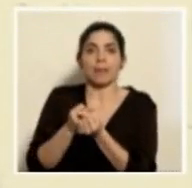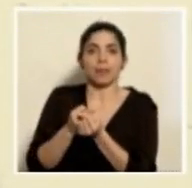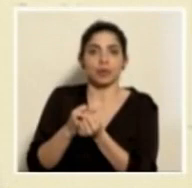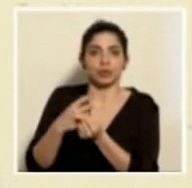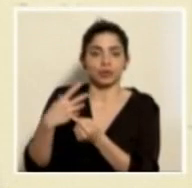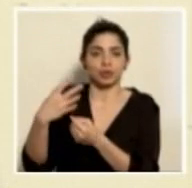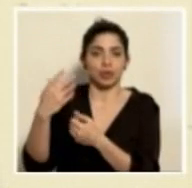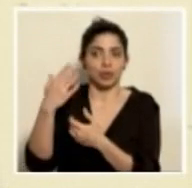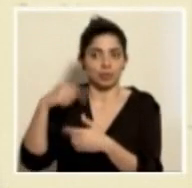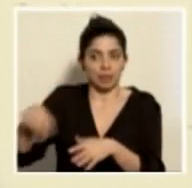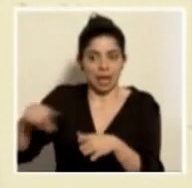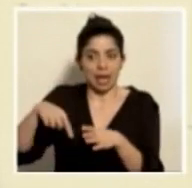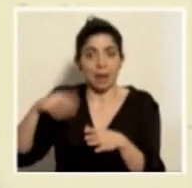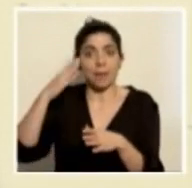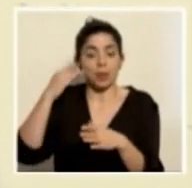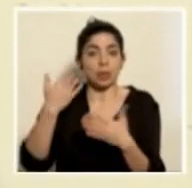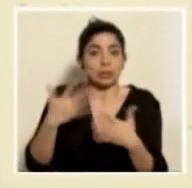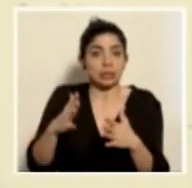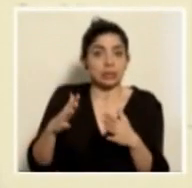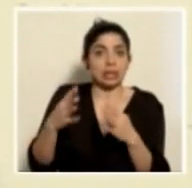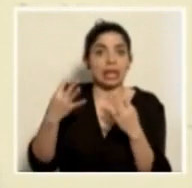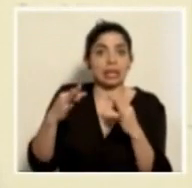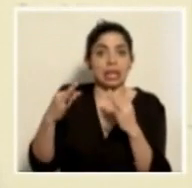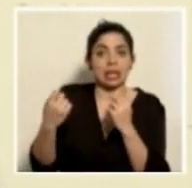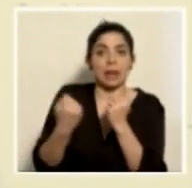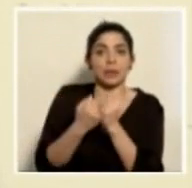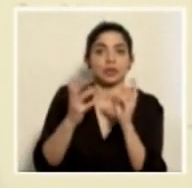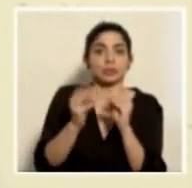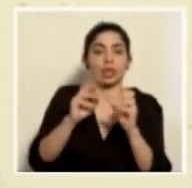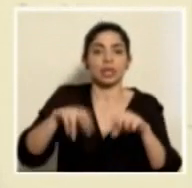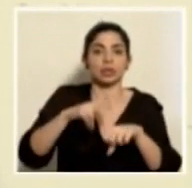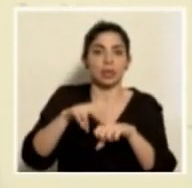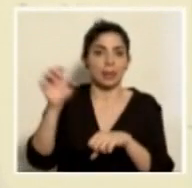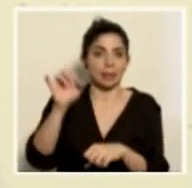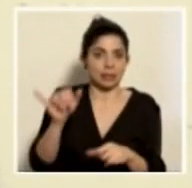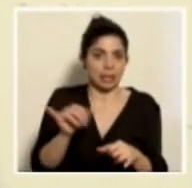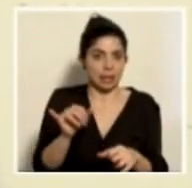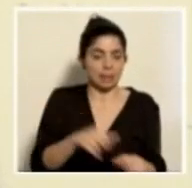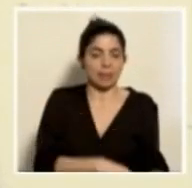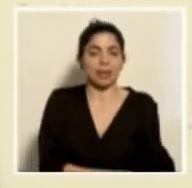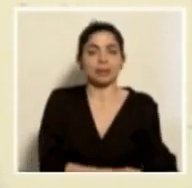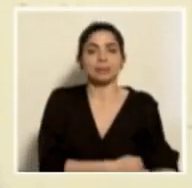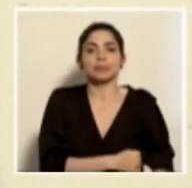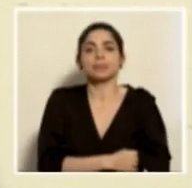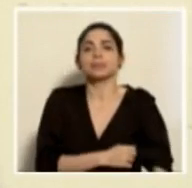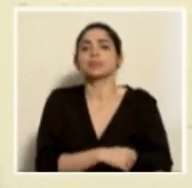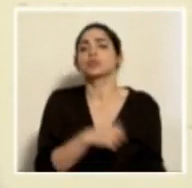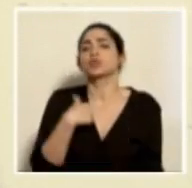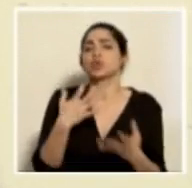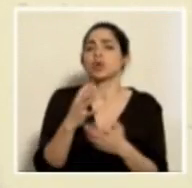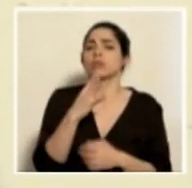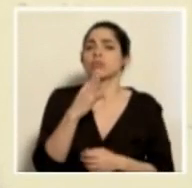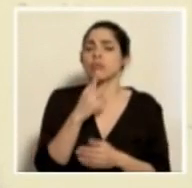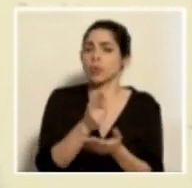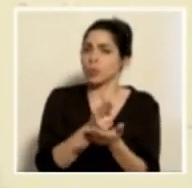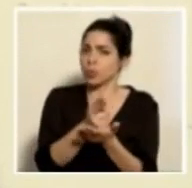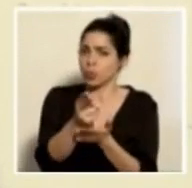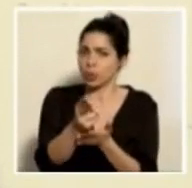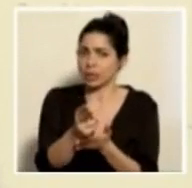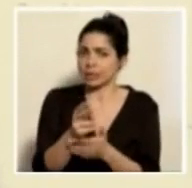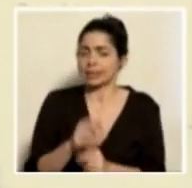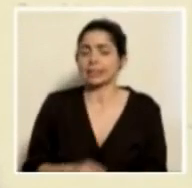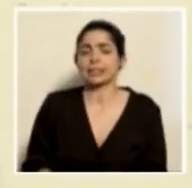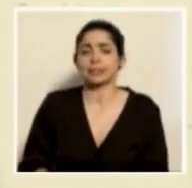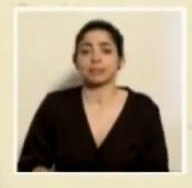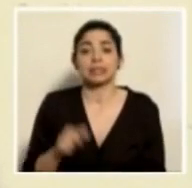que ya nos está tratando de dar la Comisión Nacional de Emergencias. Pero yo quiero ser aquí muy sincero. Resulta